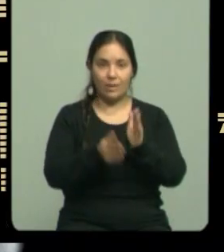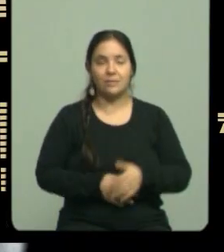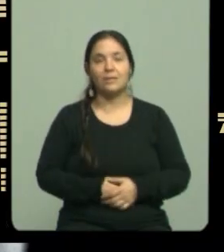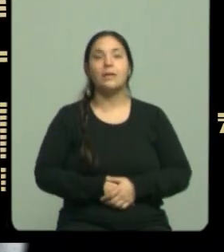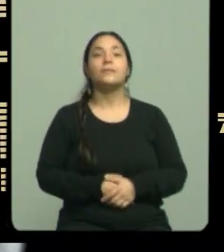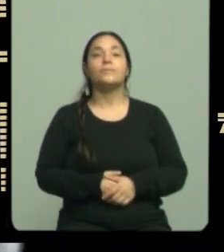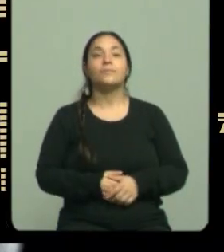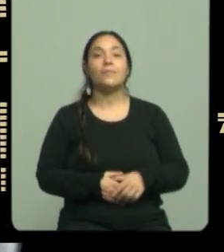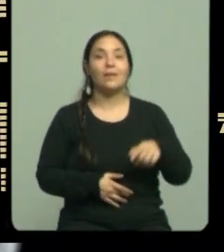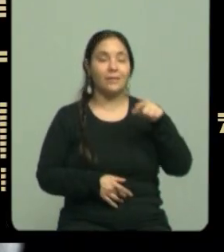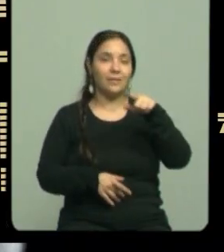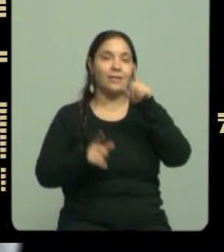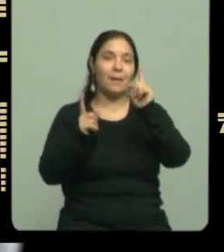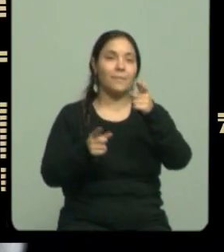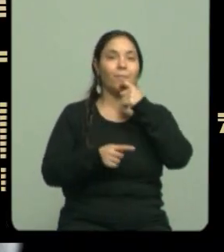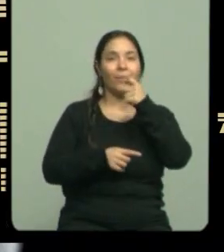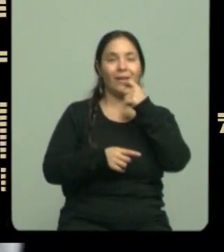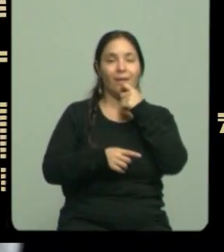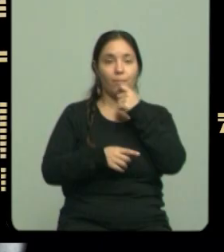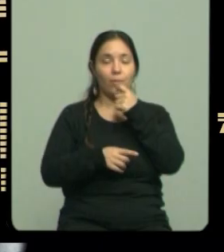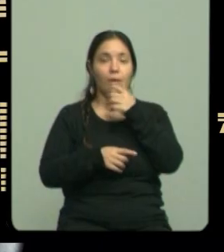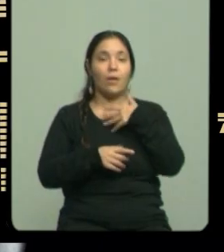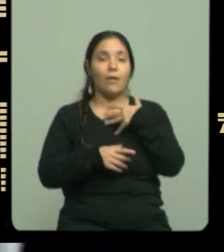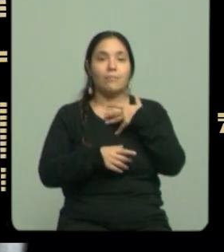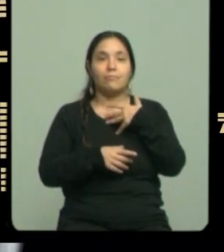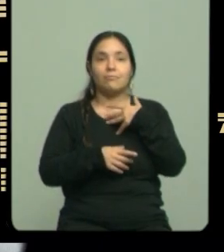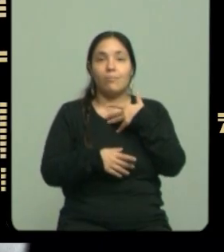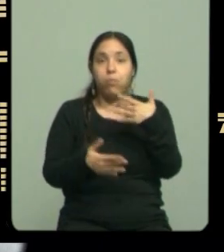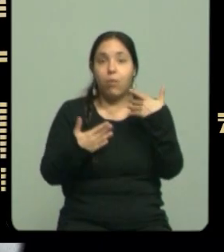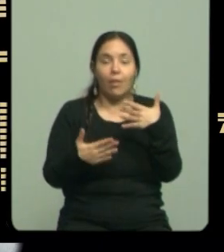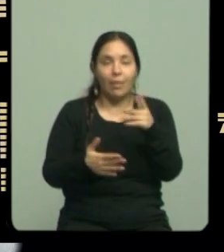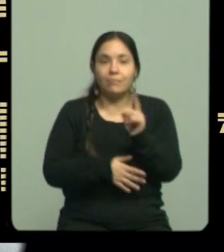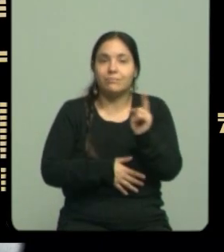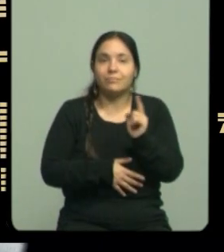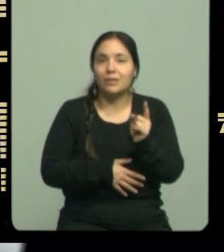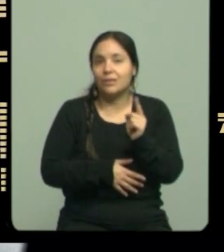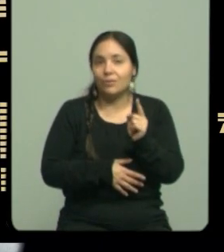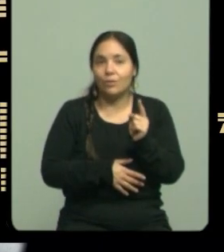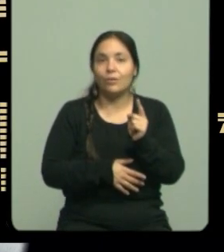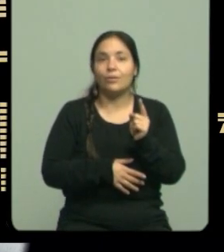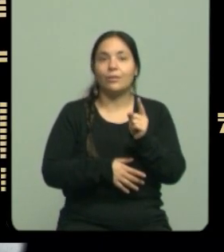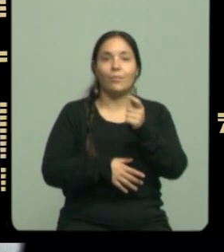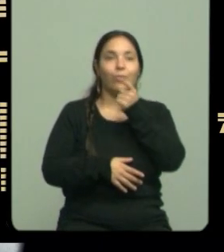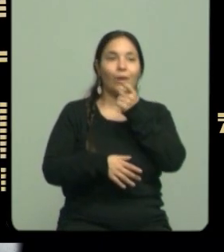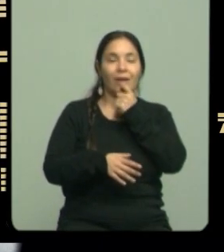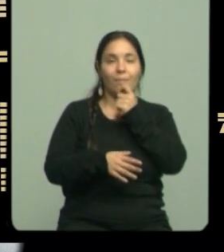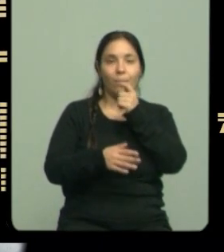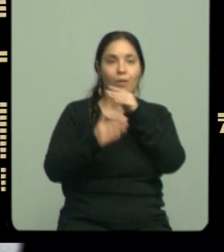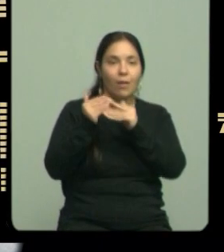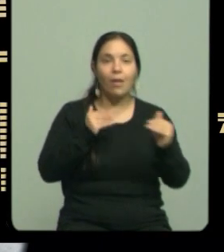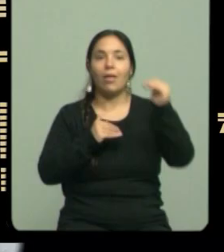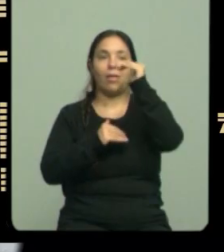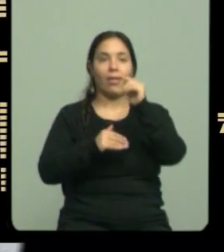También la violencia... digamos que les quita posibilidades y la debe sacar incluso de ámbitos de peso,